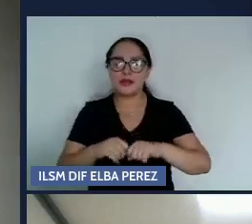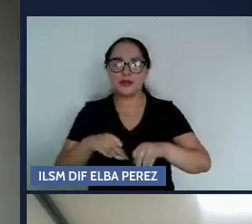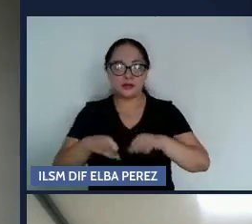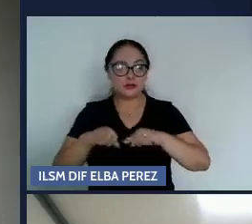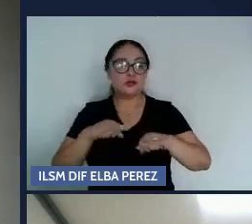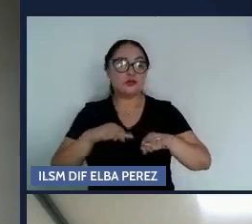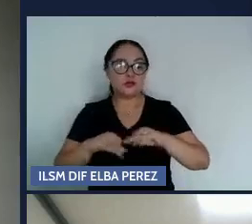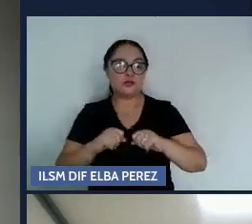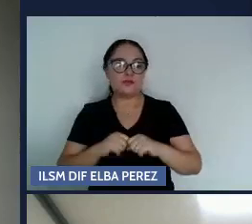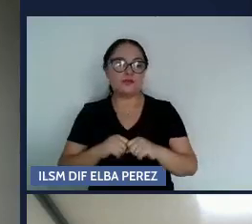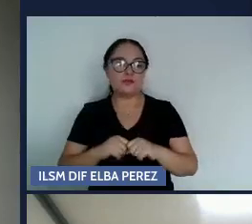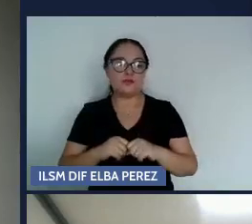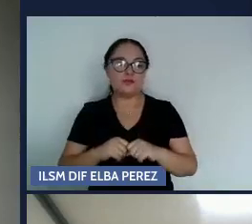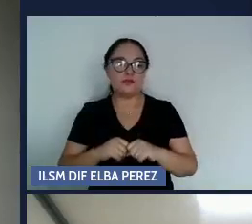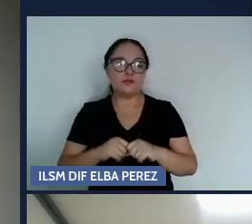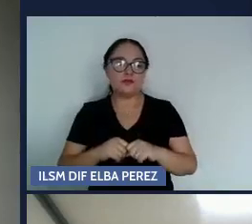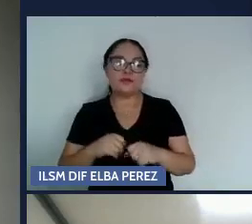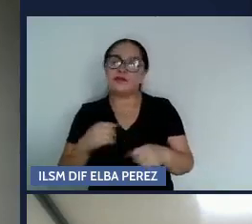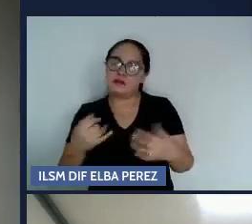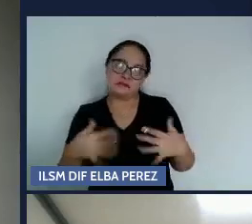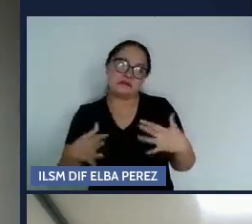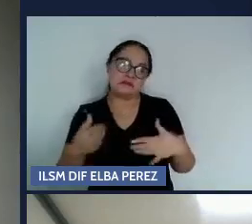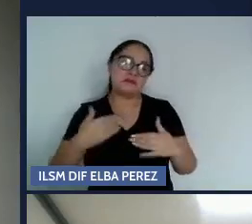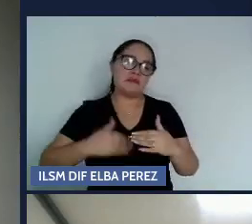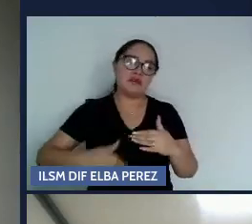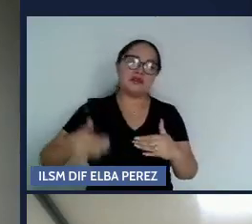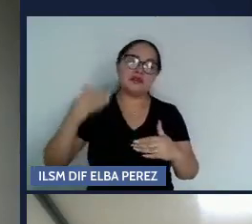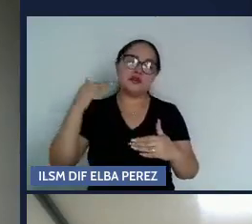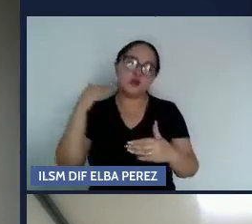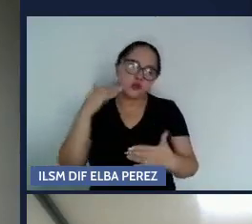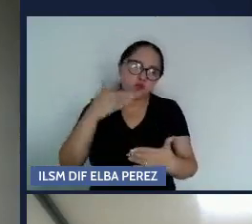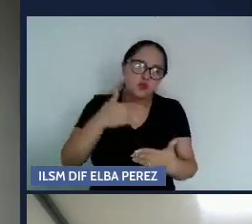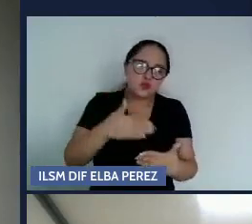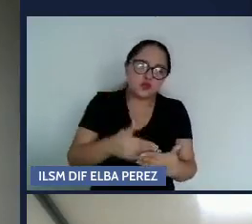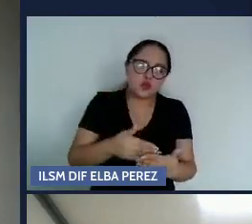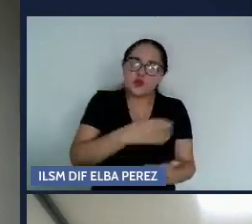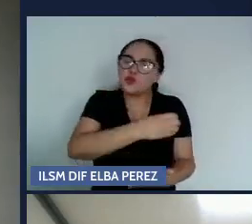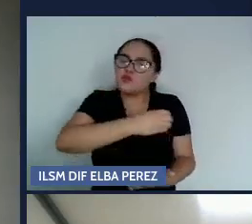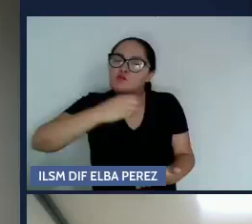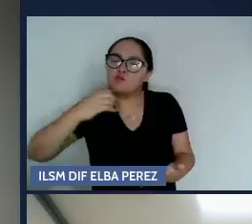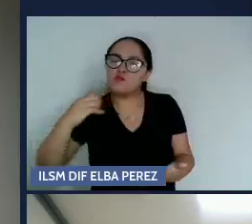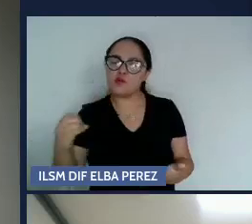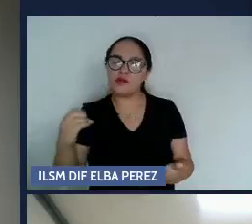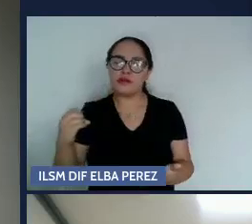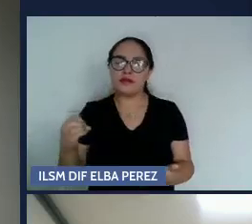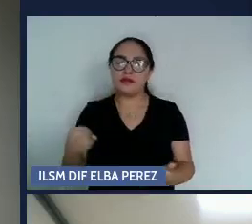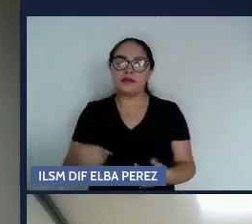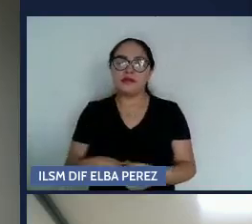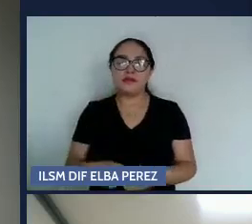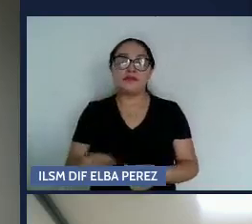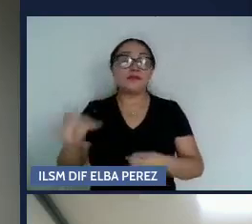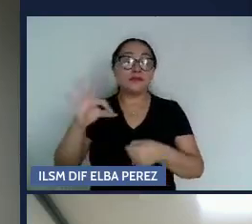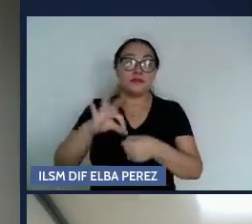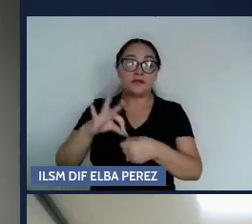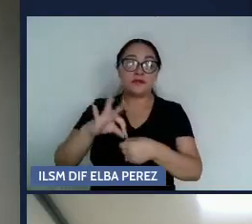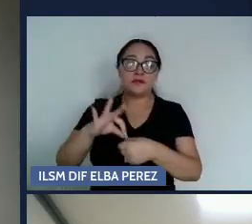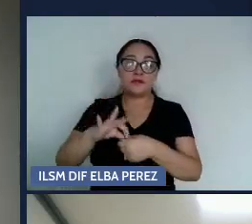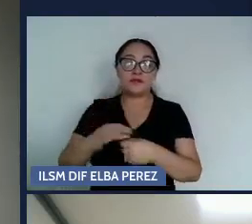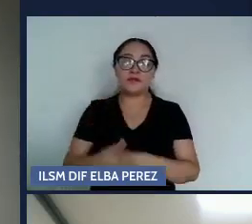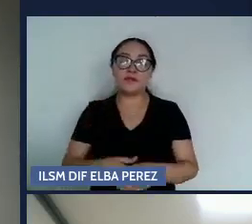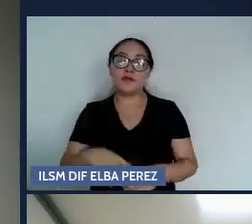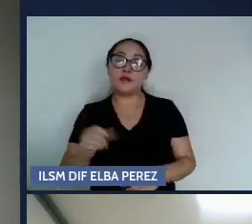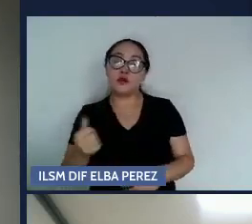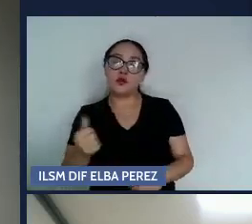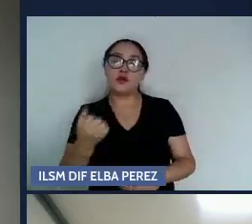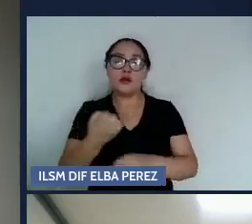casos específicos, organizar elecciones locales. Dentro de esta reforma de 2014, también